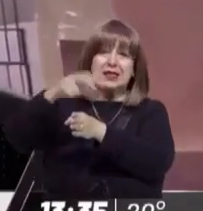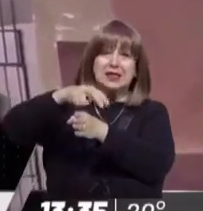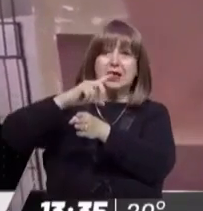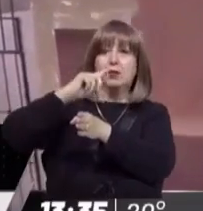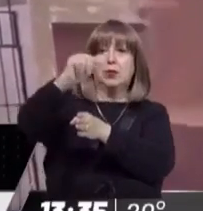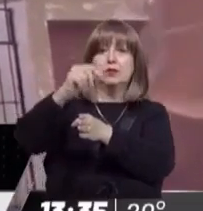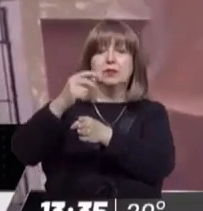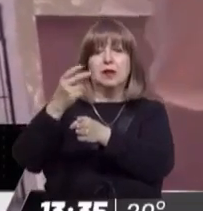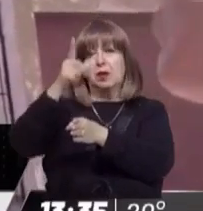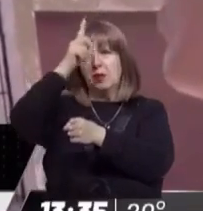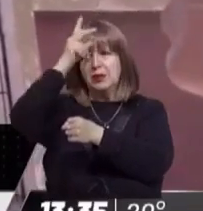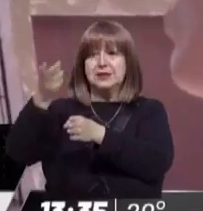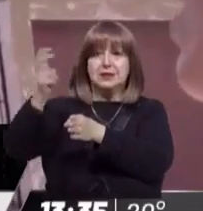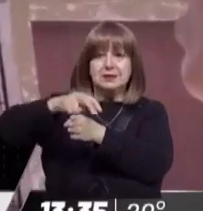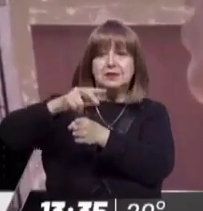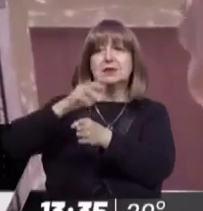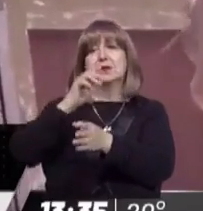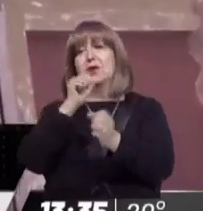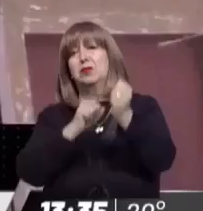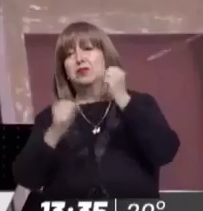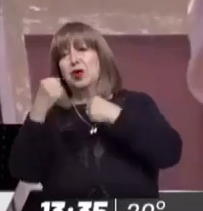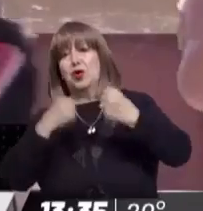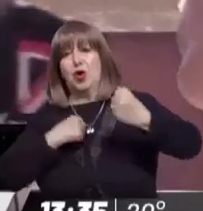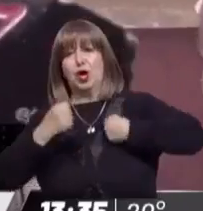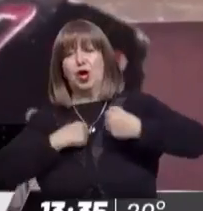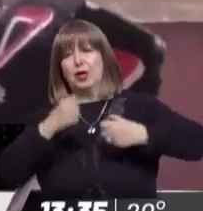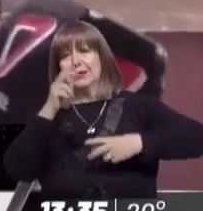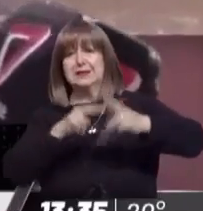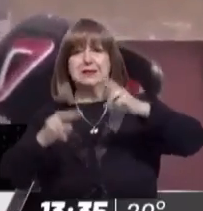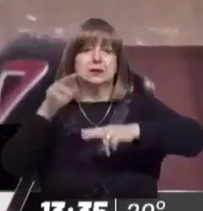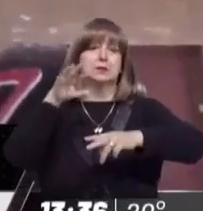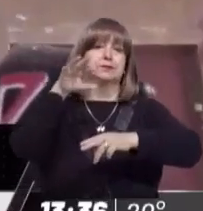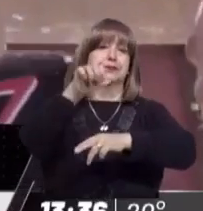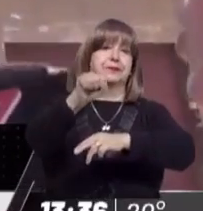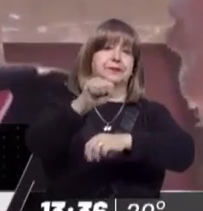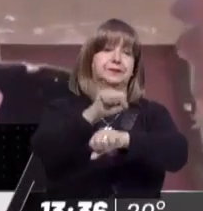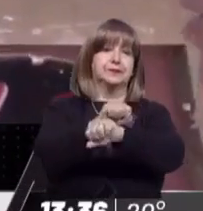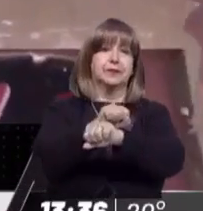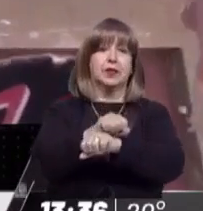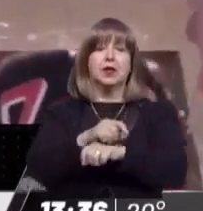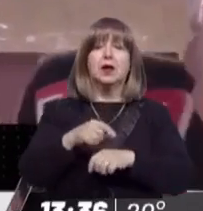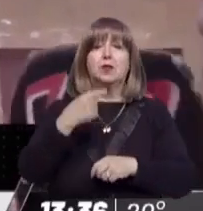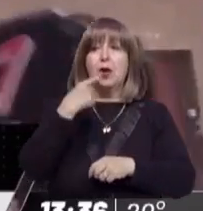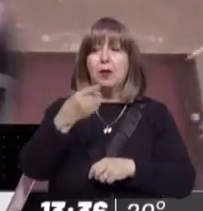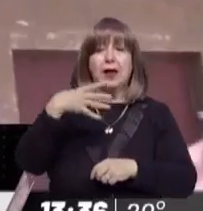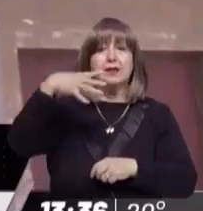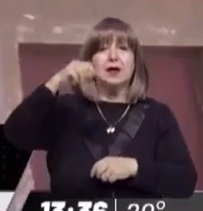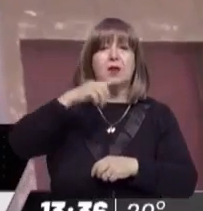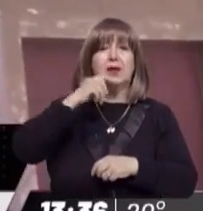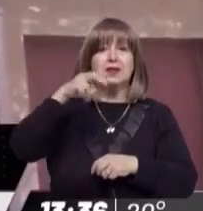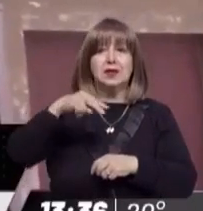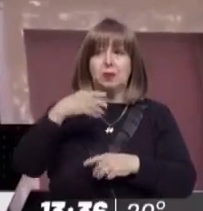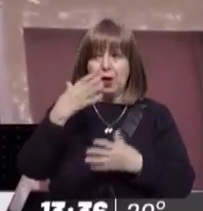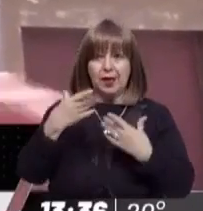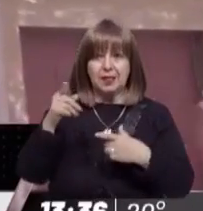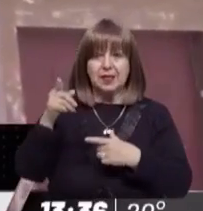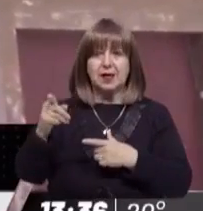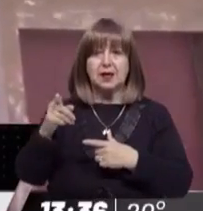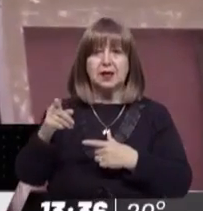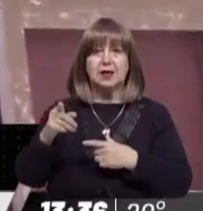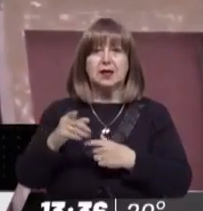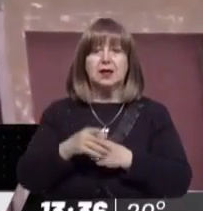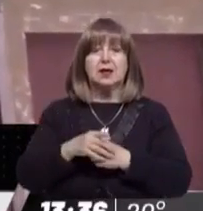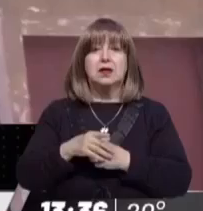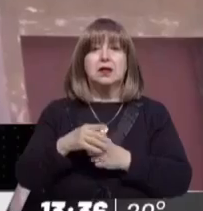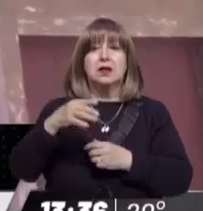hablar con Martín sí estuvimos estuvimos con Martín porque en un momento lo vimos en un auto en estado de shock te pudo decir algo y no